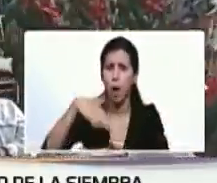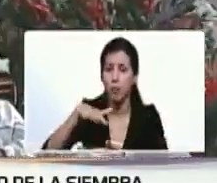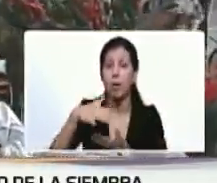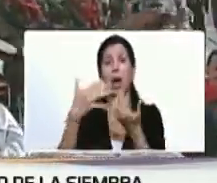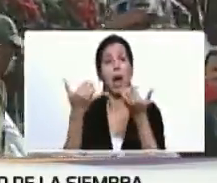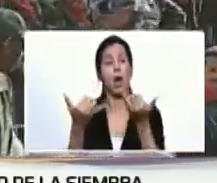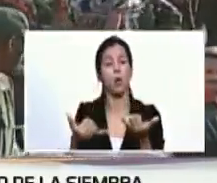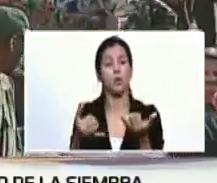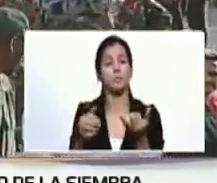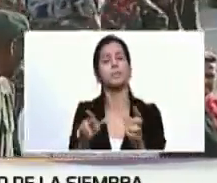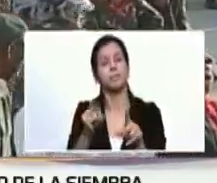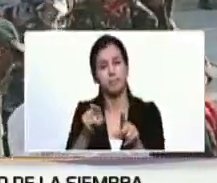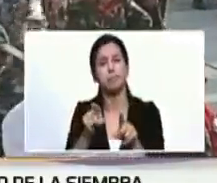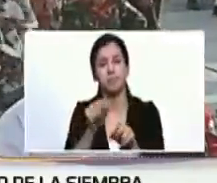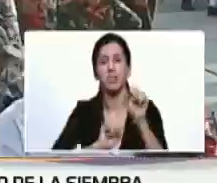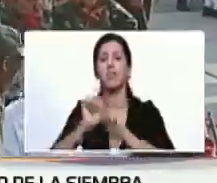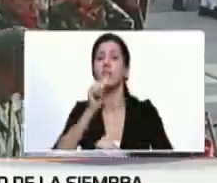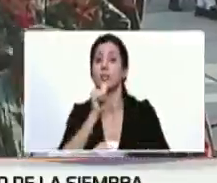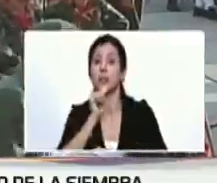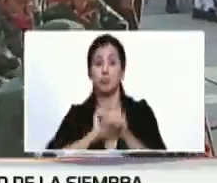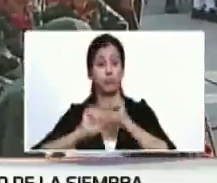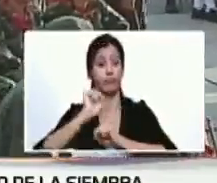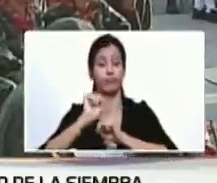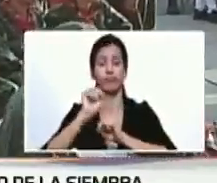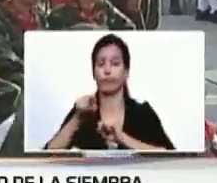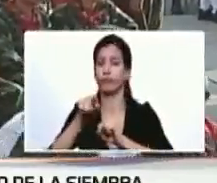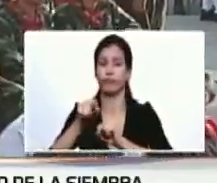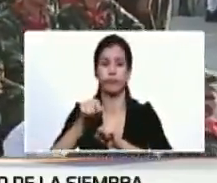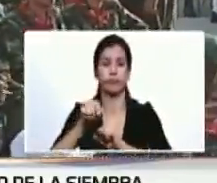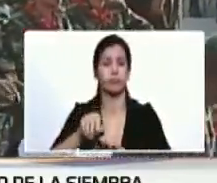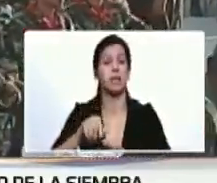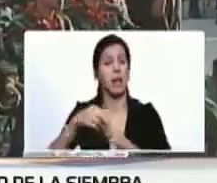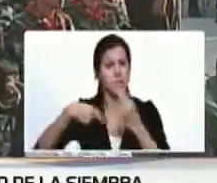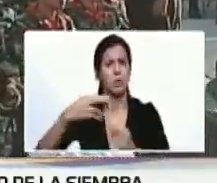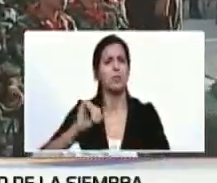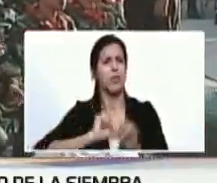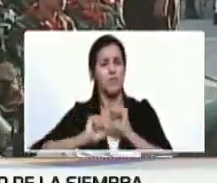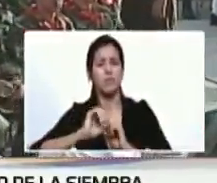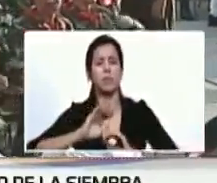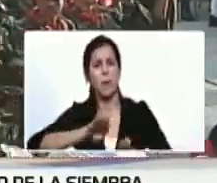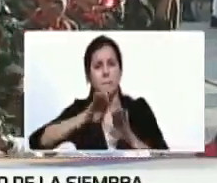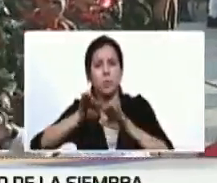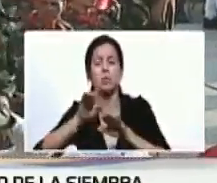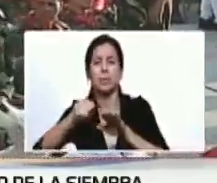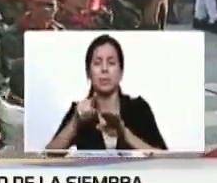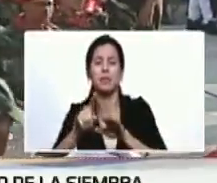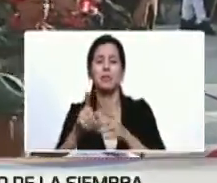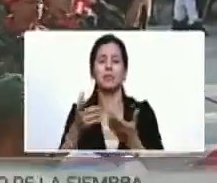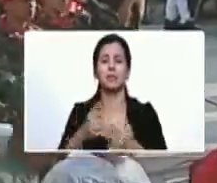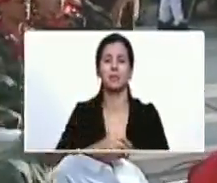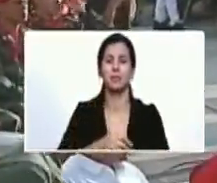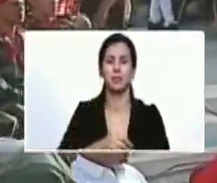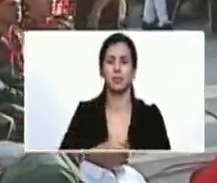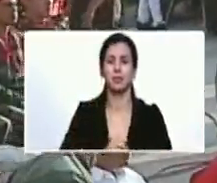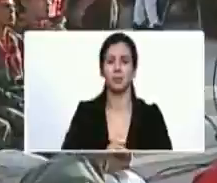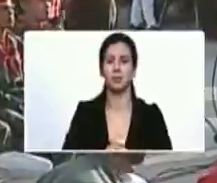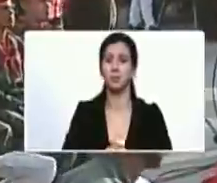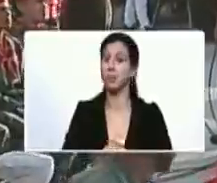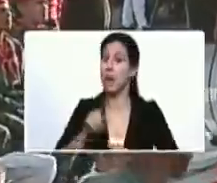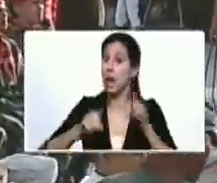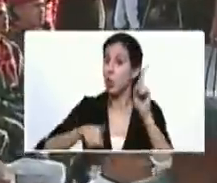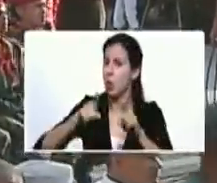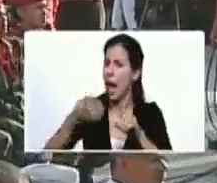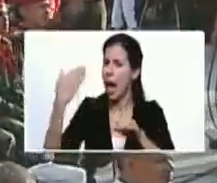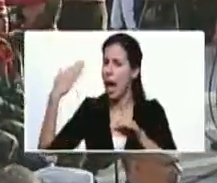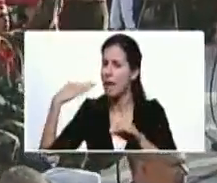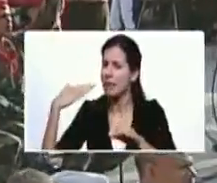dudas, son no solamente defendidas por la revolución bolivariana, sino también por inclusive aquellos que se